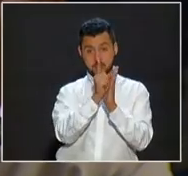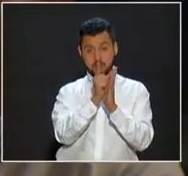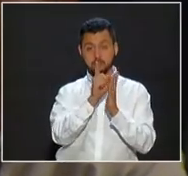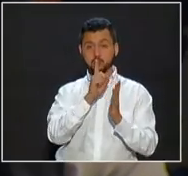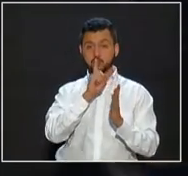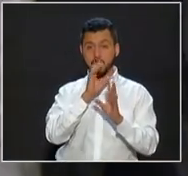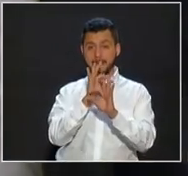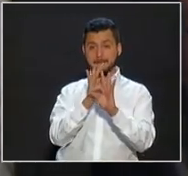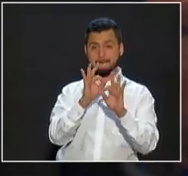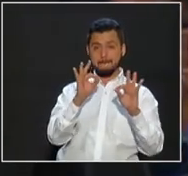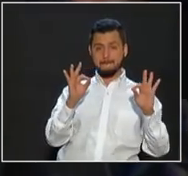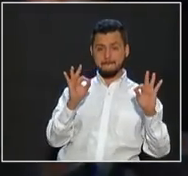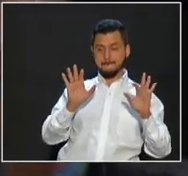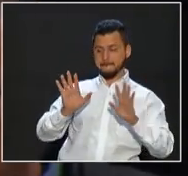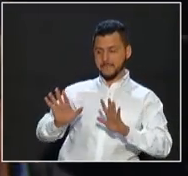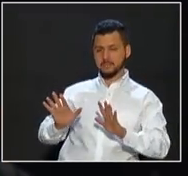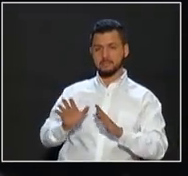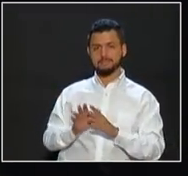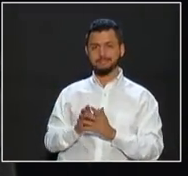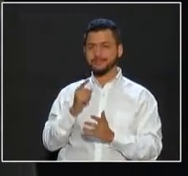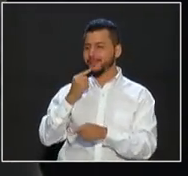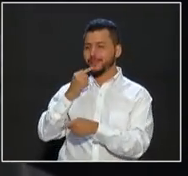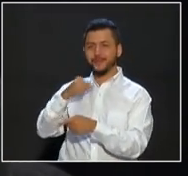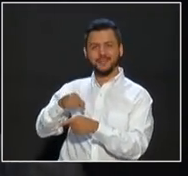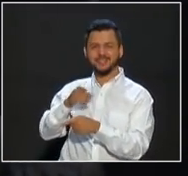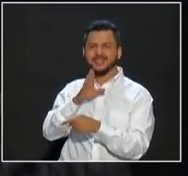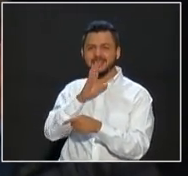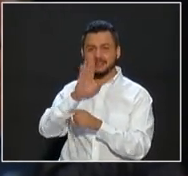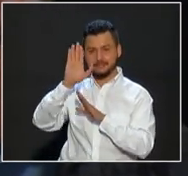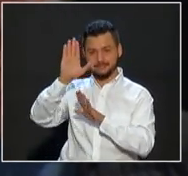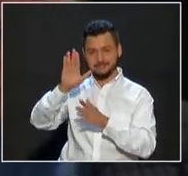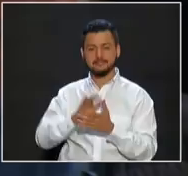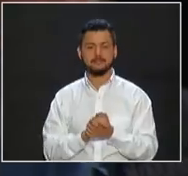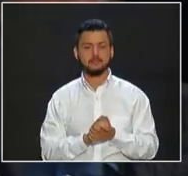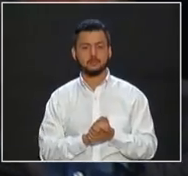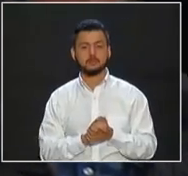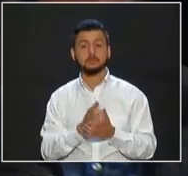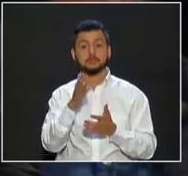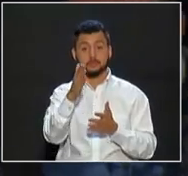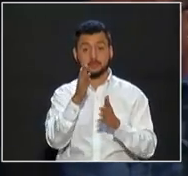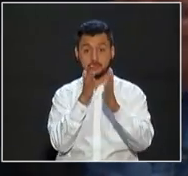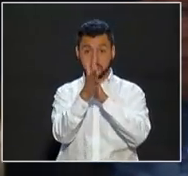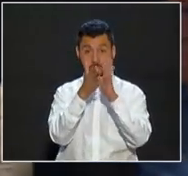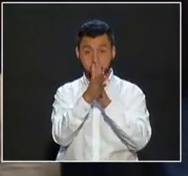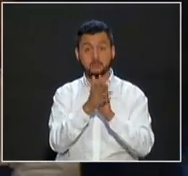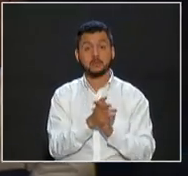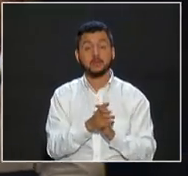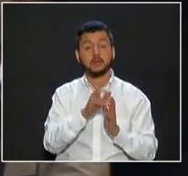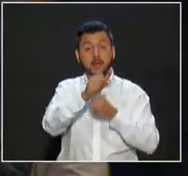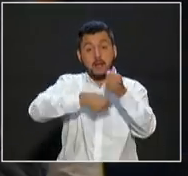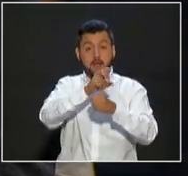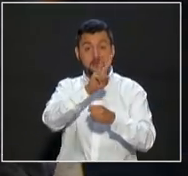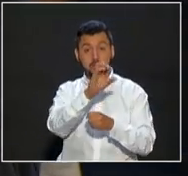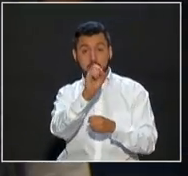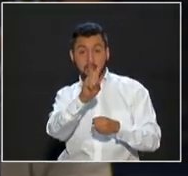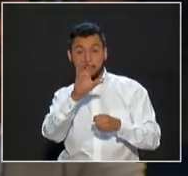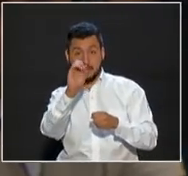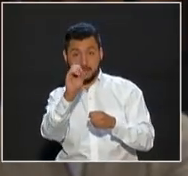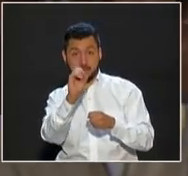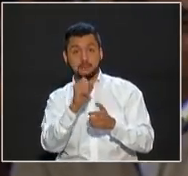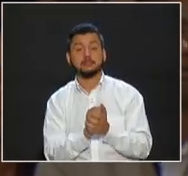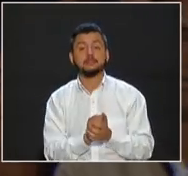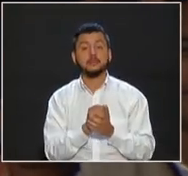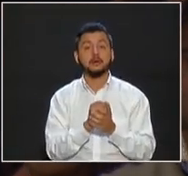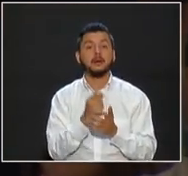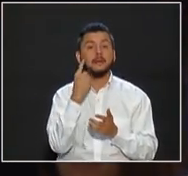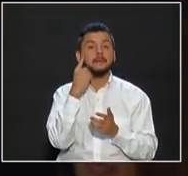en el tema de la fábrica de licores de antioquia es claro que el primero de enero llamaría la trilogía de la nueva gerencia